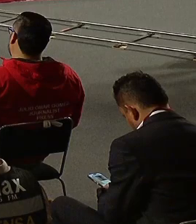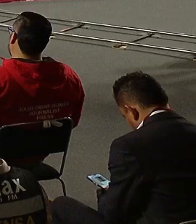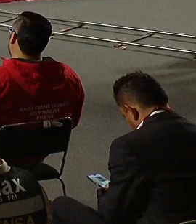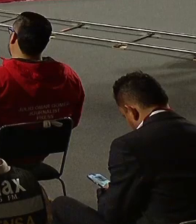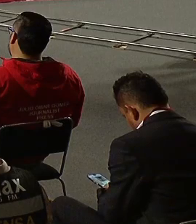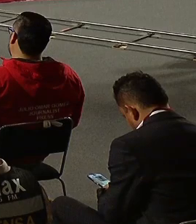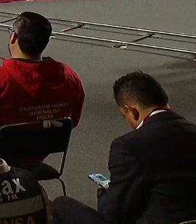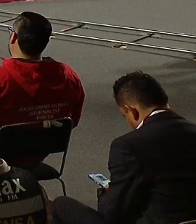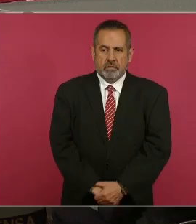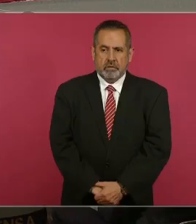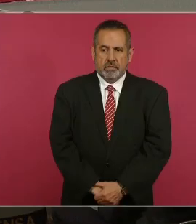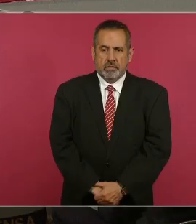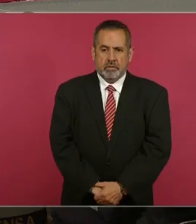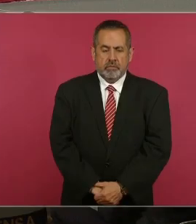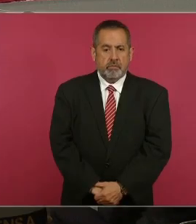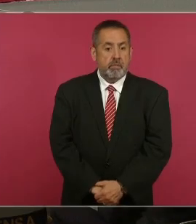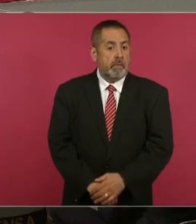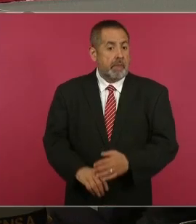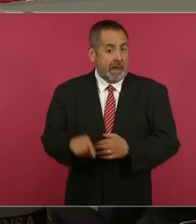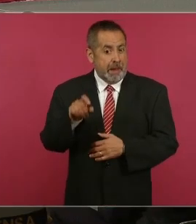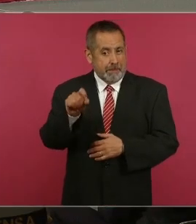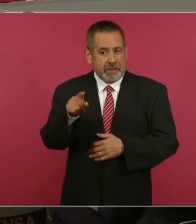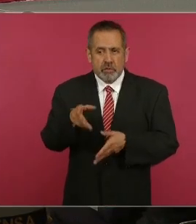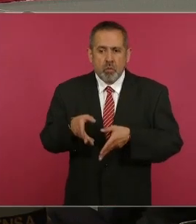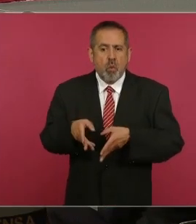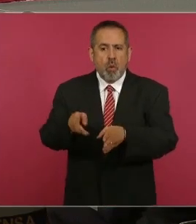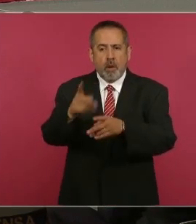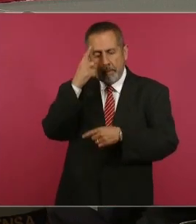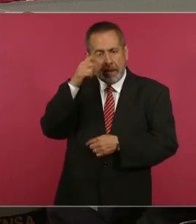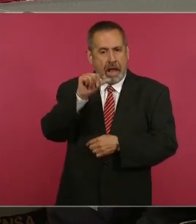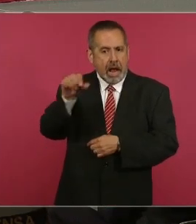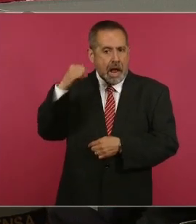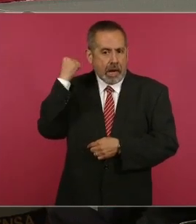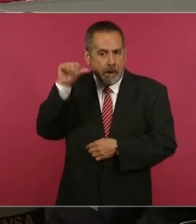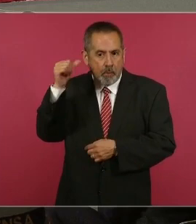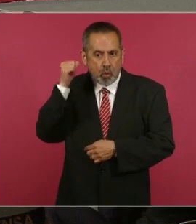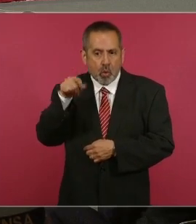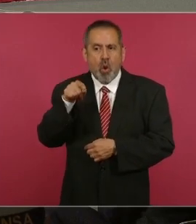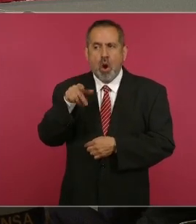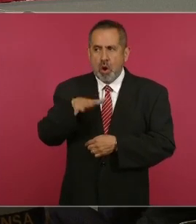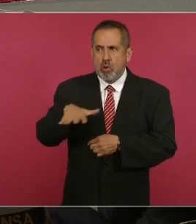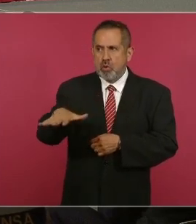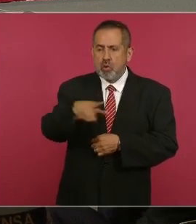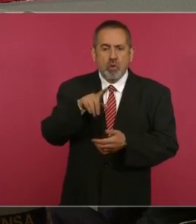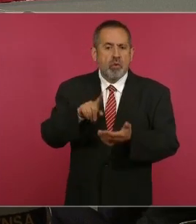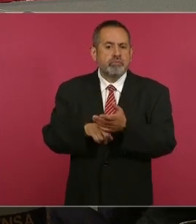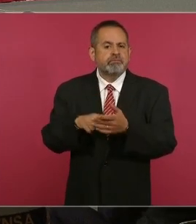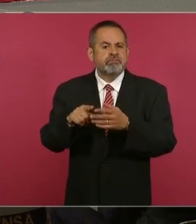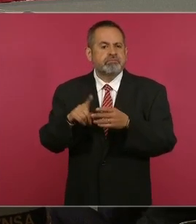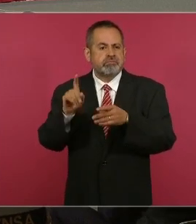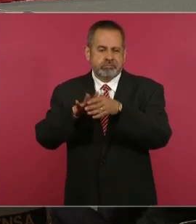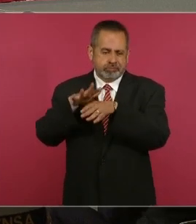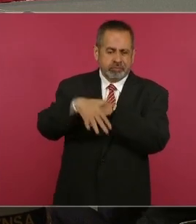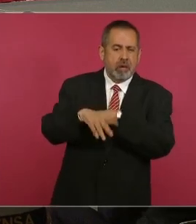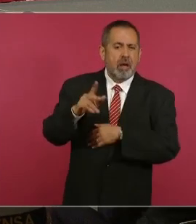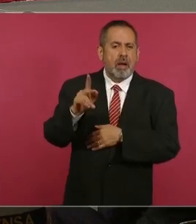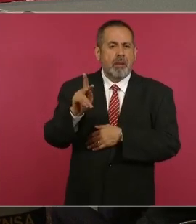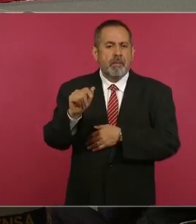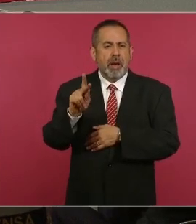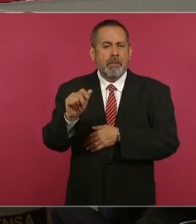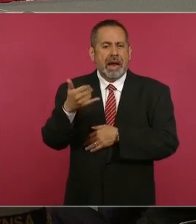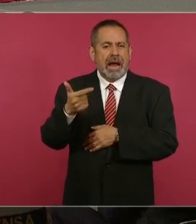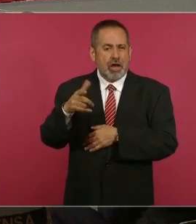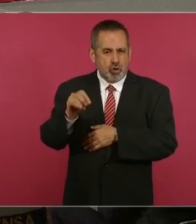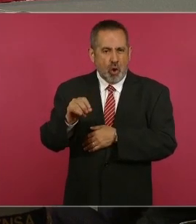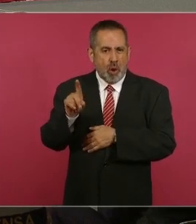En donde, principalmente en la autopista México-Acapulco, por desbordamiento del río Papagayo. En la